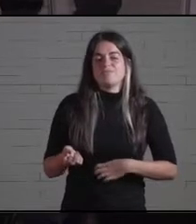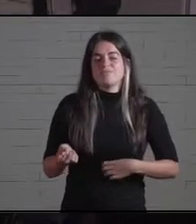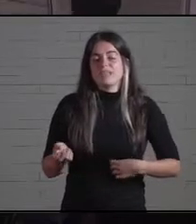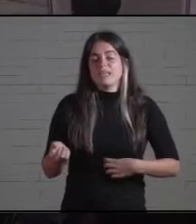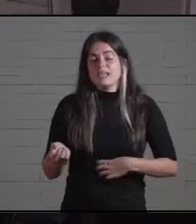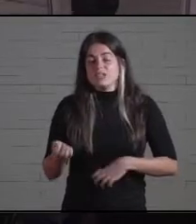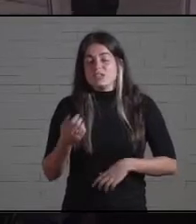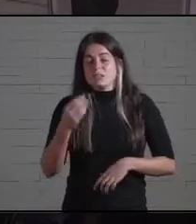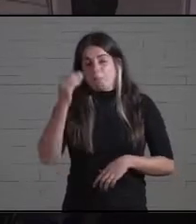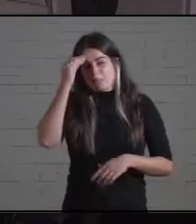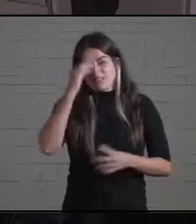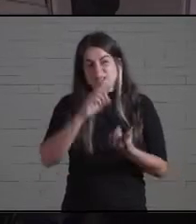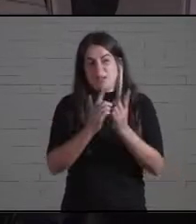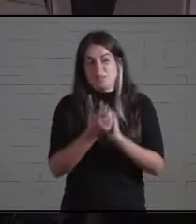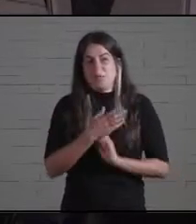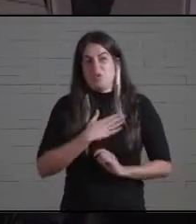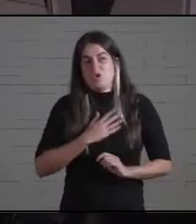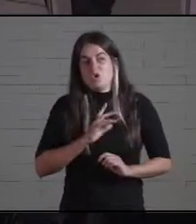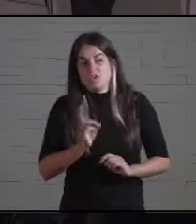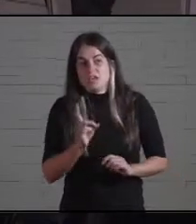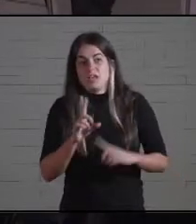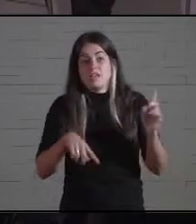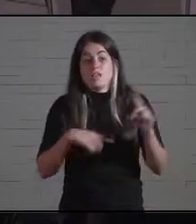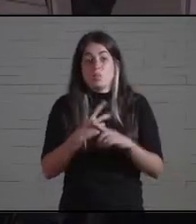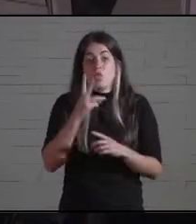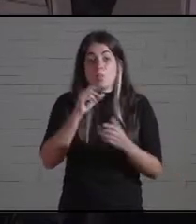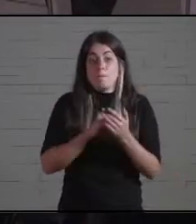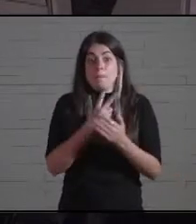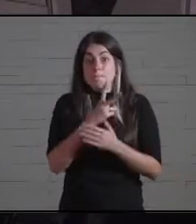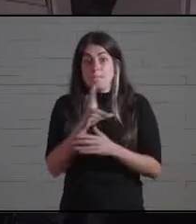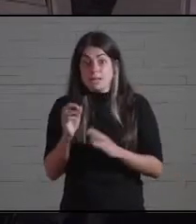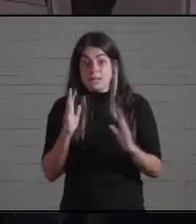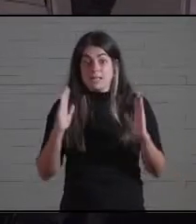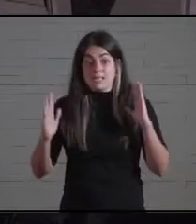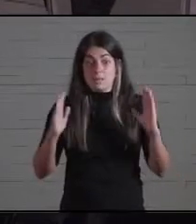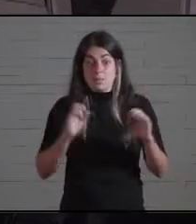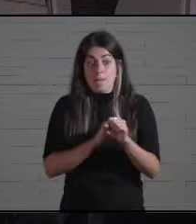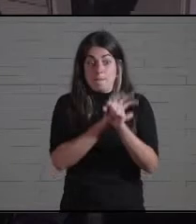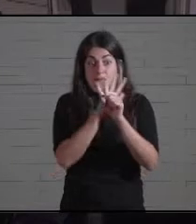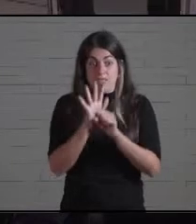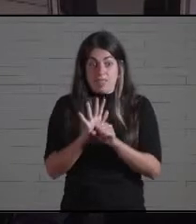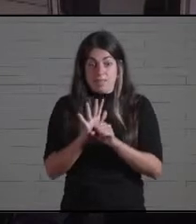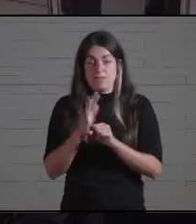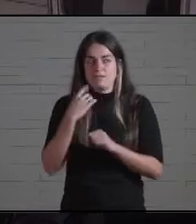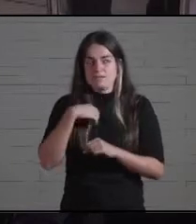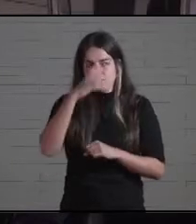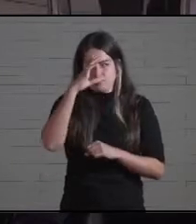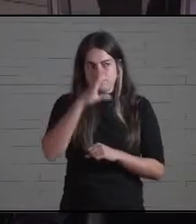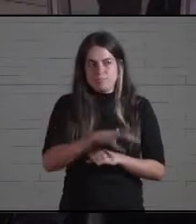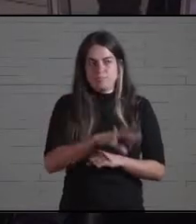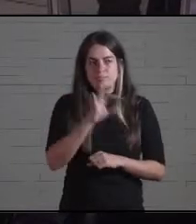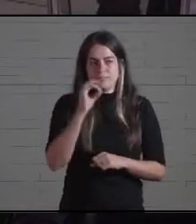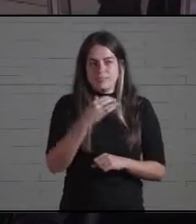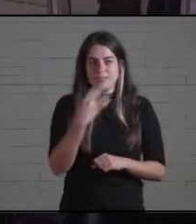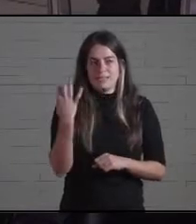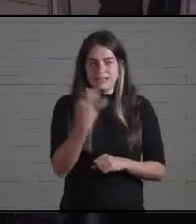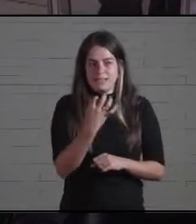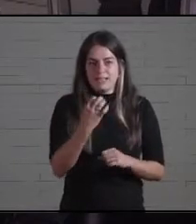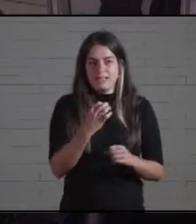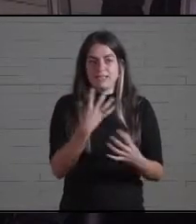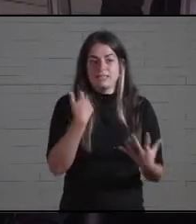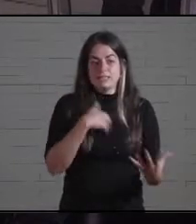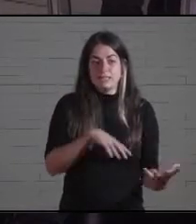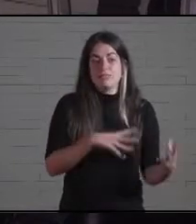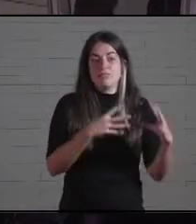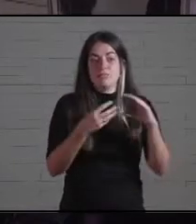por cambiarlo, y ya en 2020, durante la pandemia, cuando se decide implementar por fin